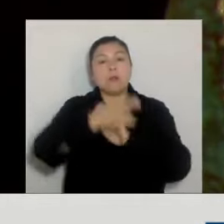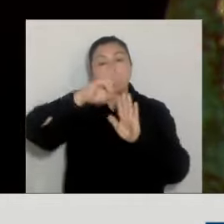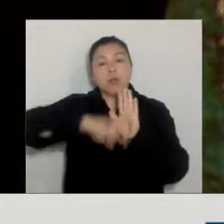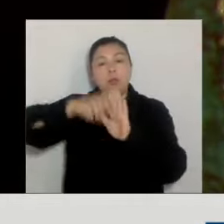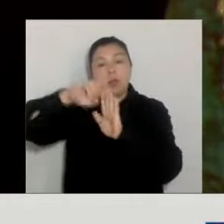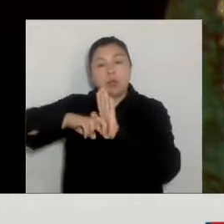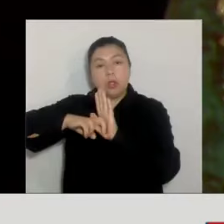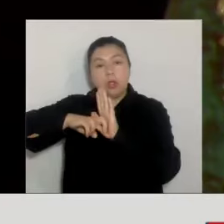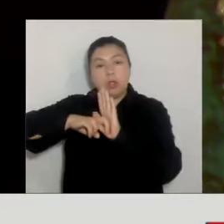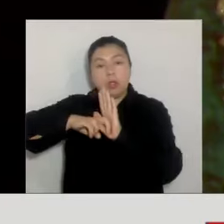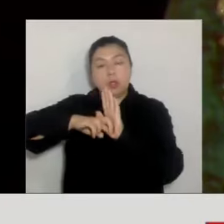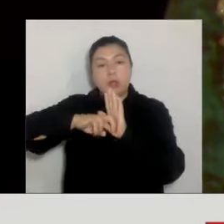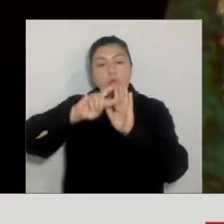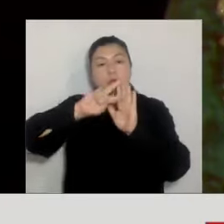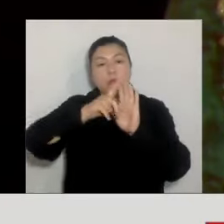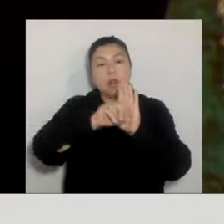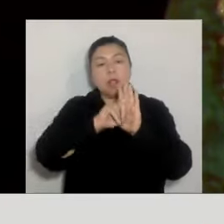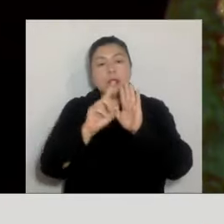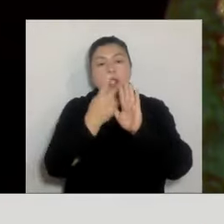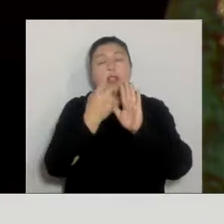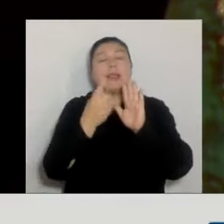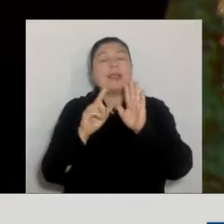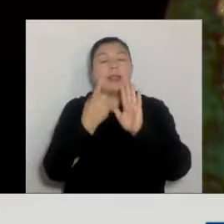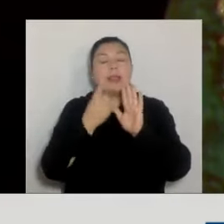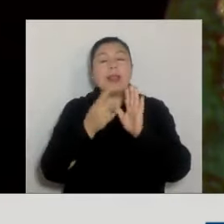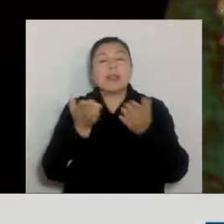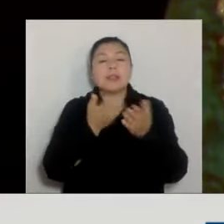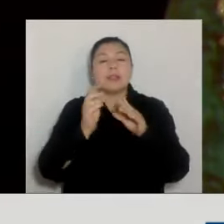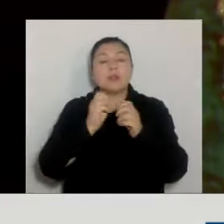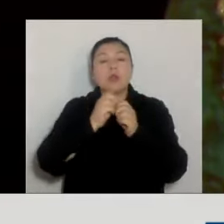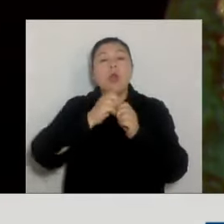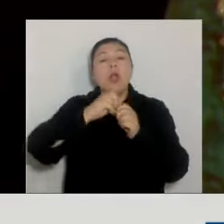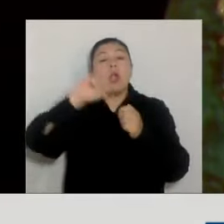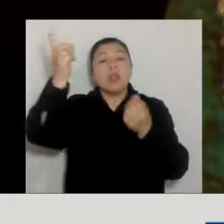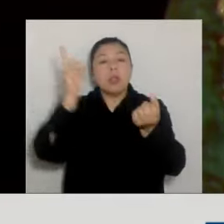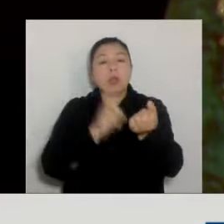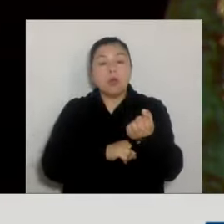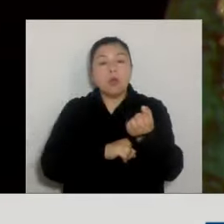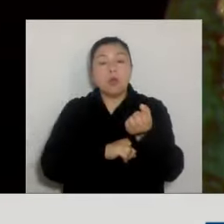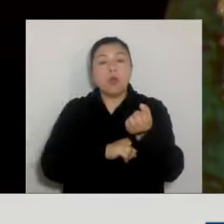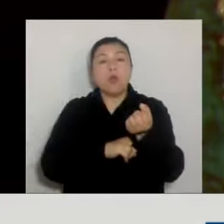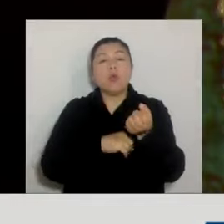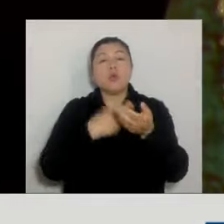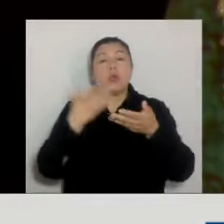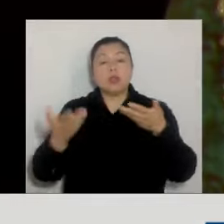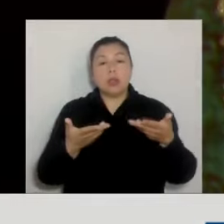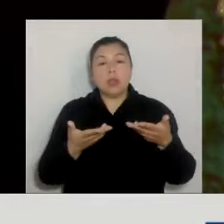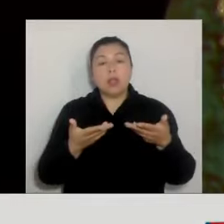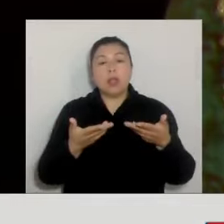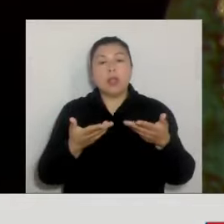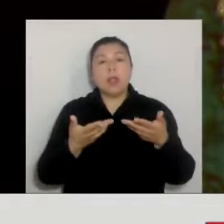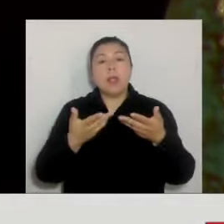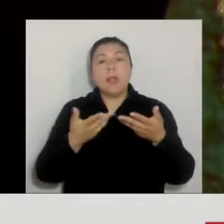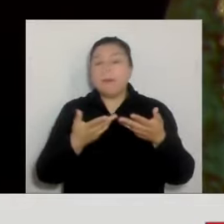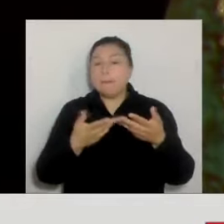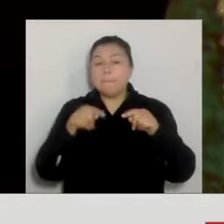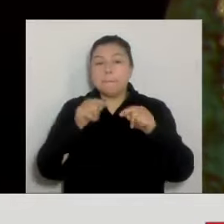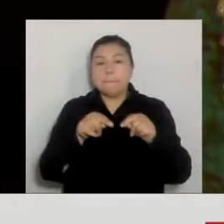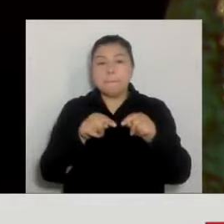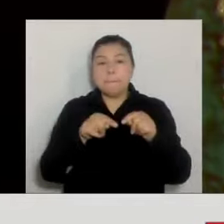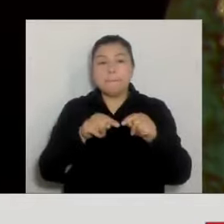el que modifica la Ley General de servicios eléctricos en materia de transición energética que posiciona a la transmisión eléctrica como un